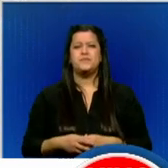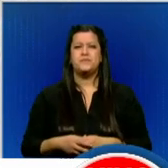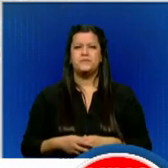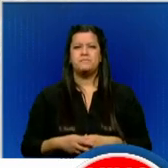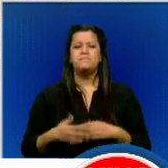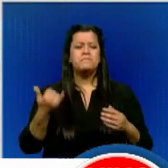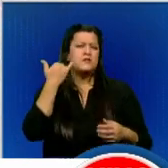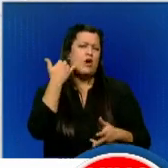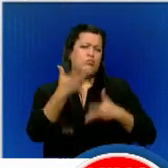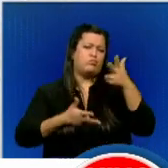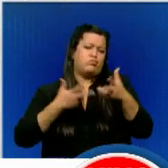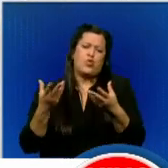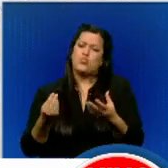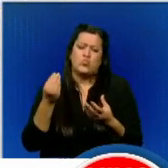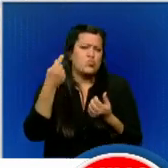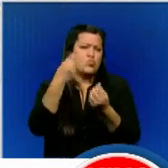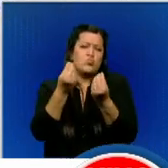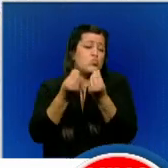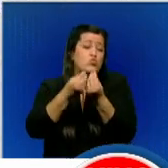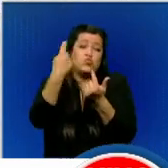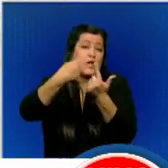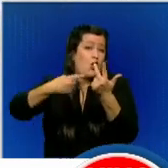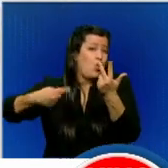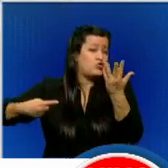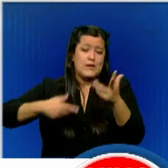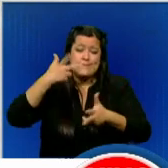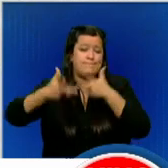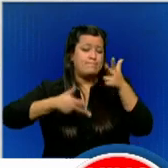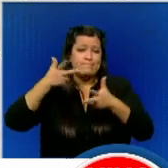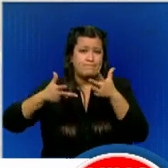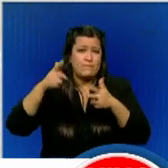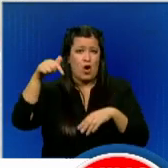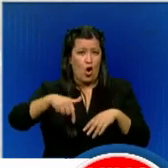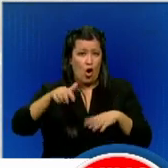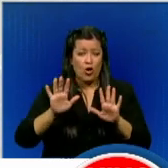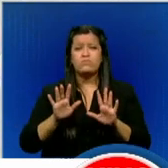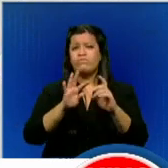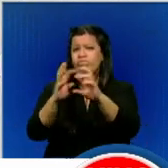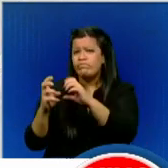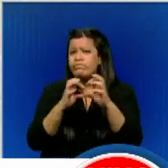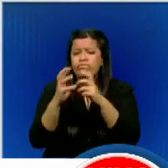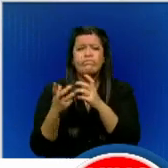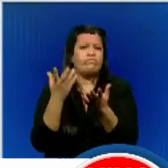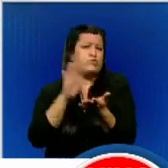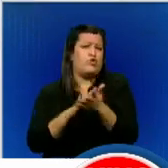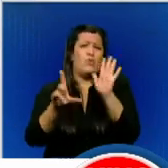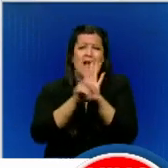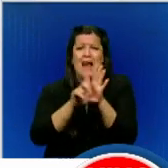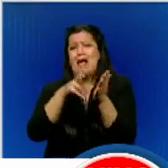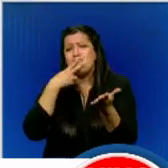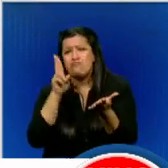se han dicho muchas cosas en el día y como venimos discutiendo varias leyes tributarias